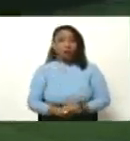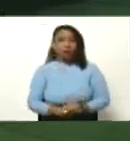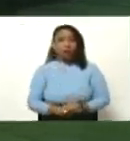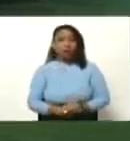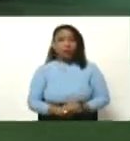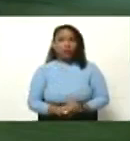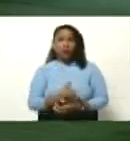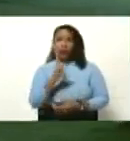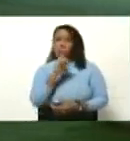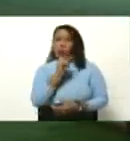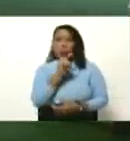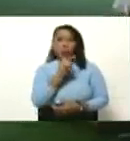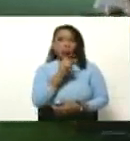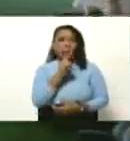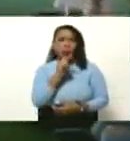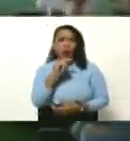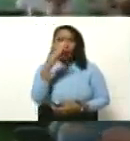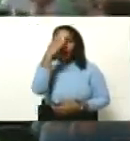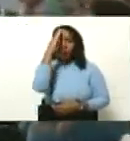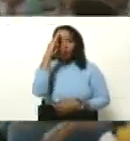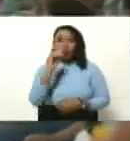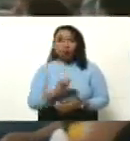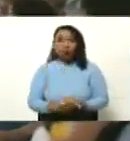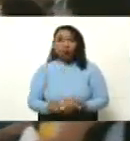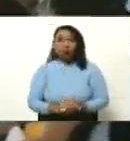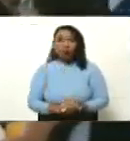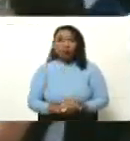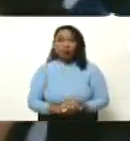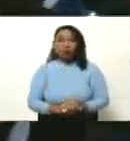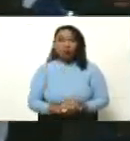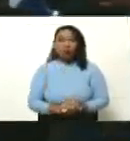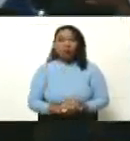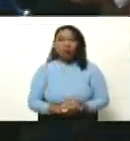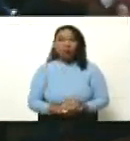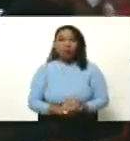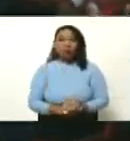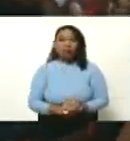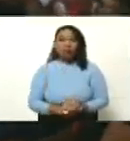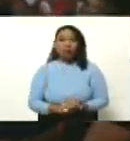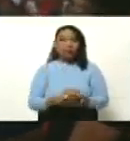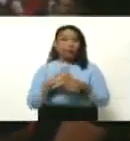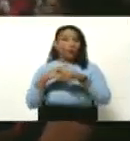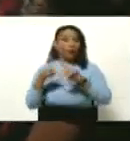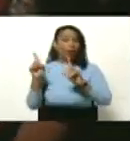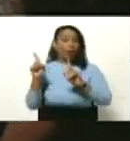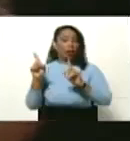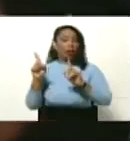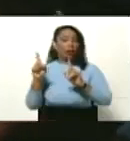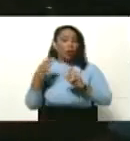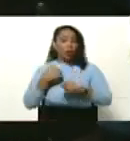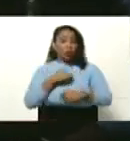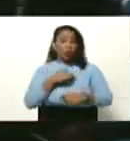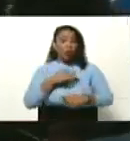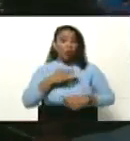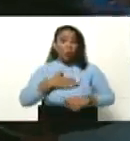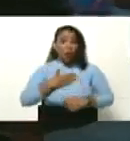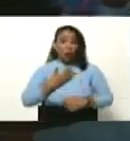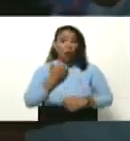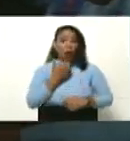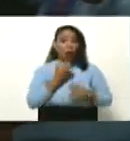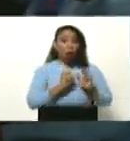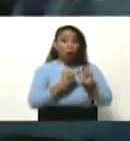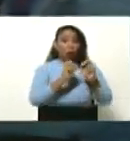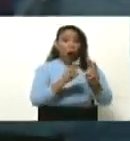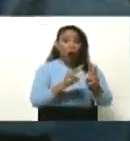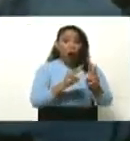No tenemos ninguna duda, para nada. Al contrario, cada vez que podemos, miren,